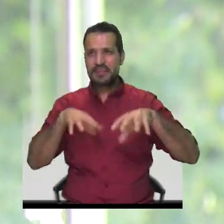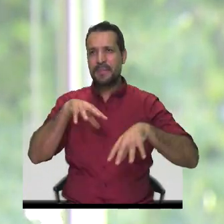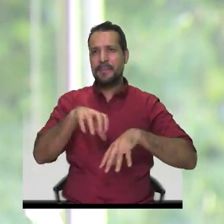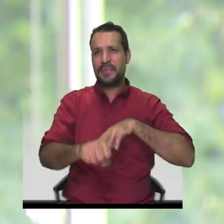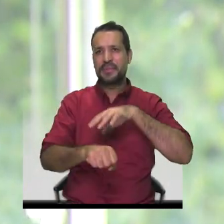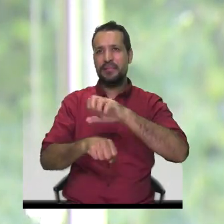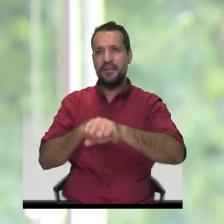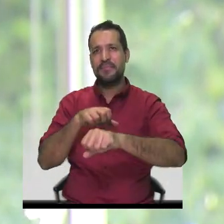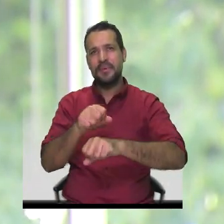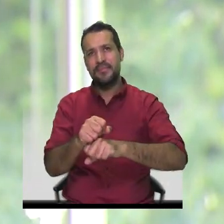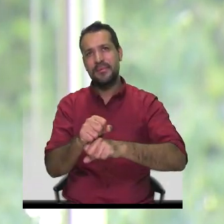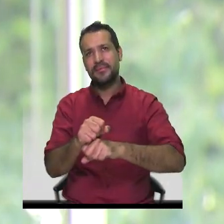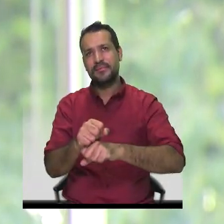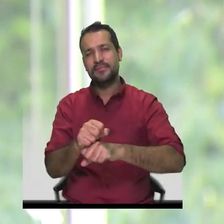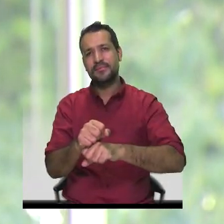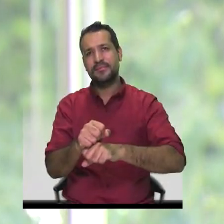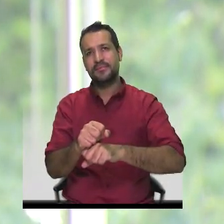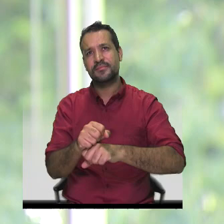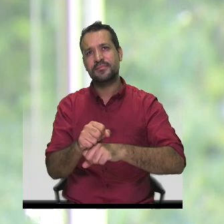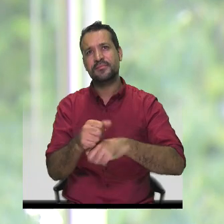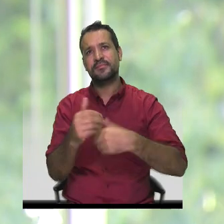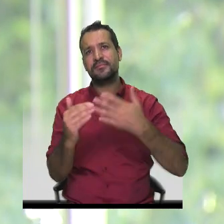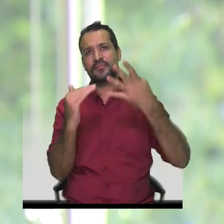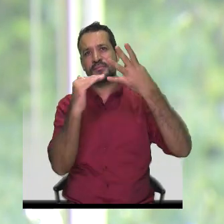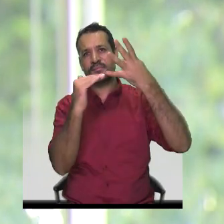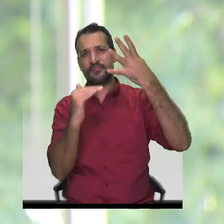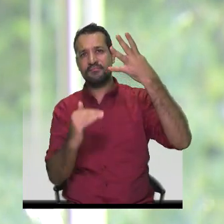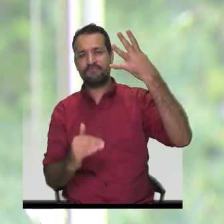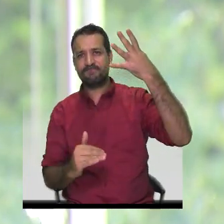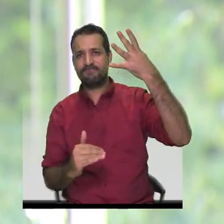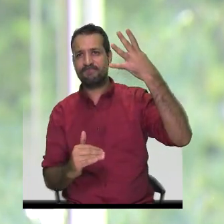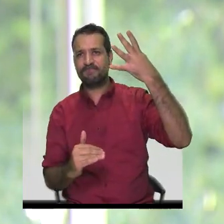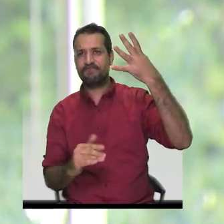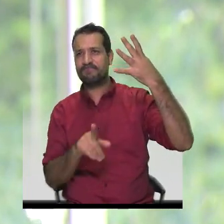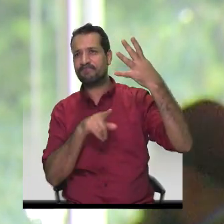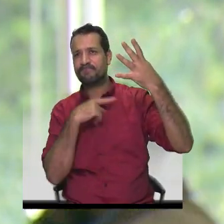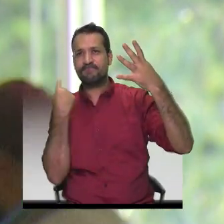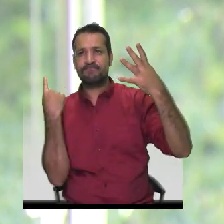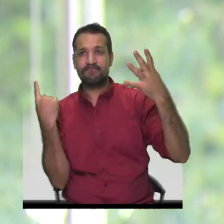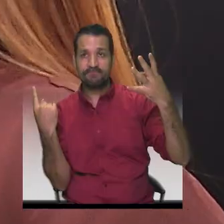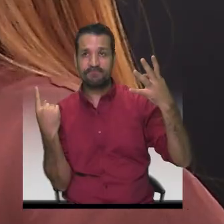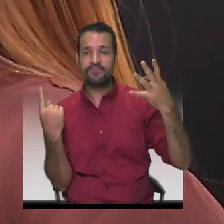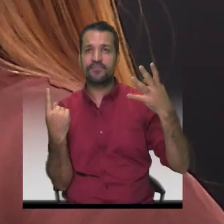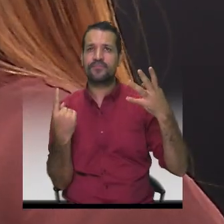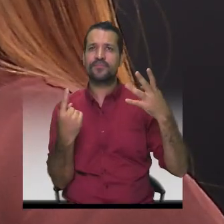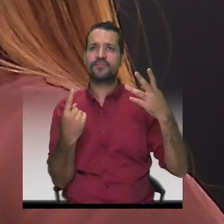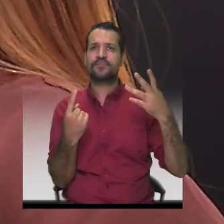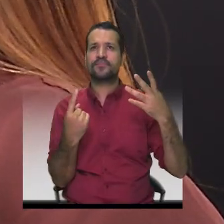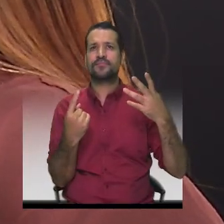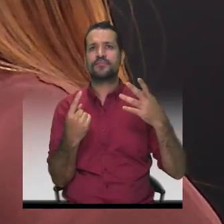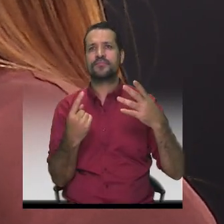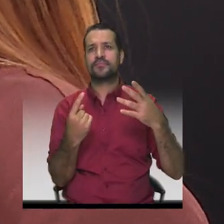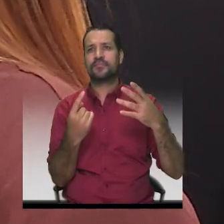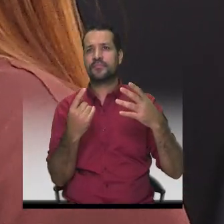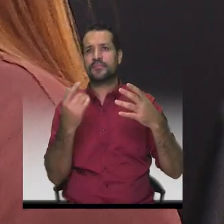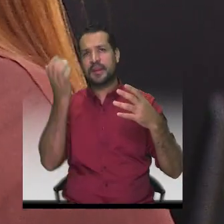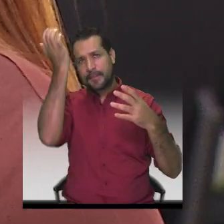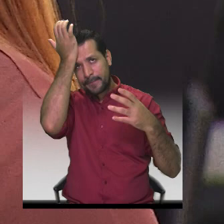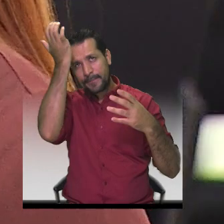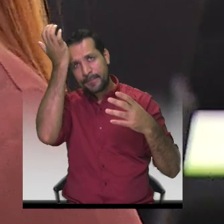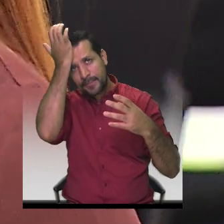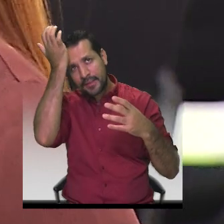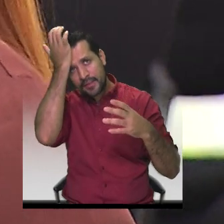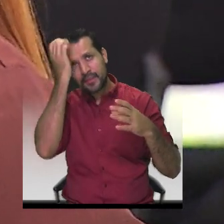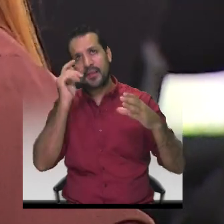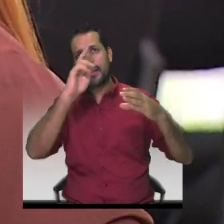pues nos está dejando en la parte de abajo de la cadena. Y decir que extraer unos minerales va a ayudar a la transición energética,